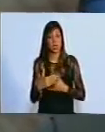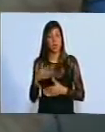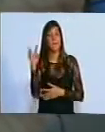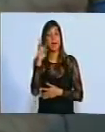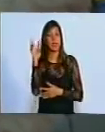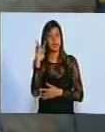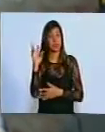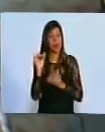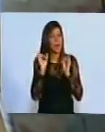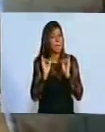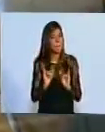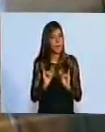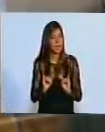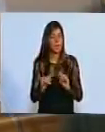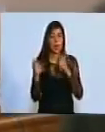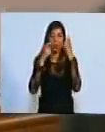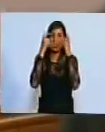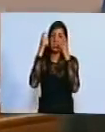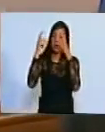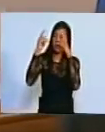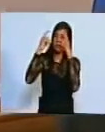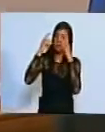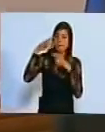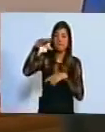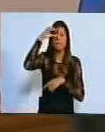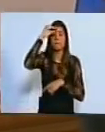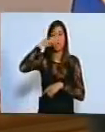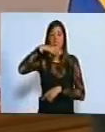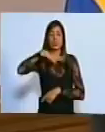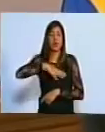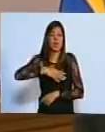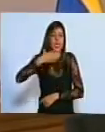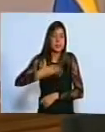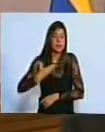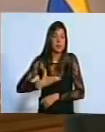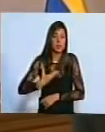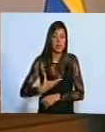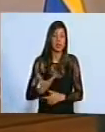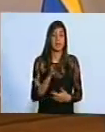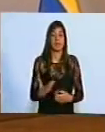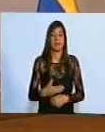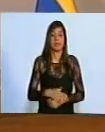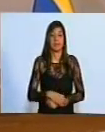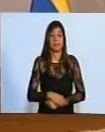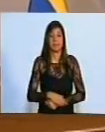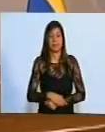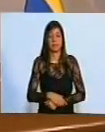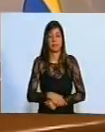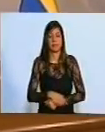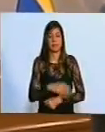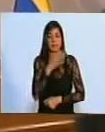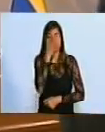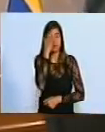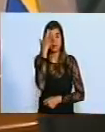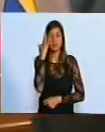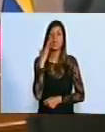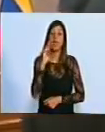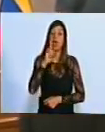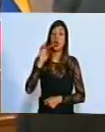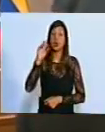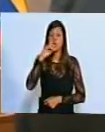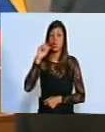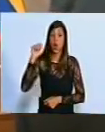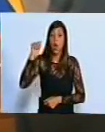bolivariano nos dio la historia como un gran instrumento, un gran instrumento. Hace 200